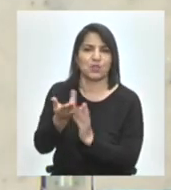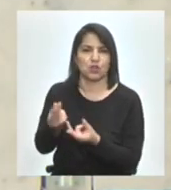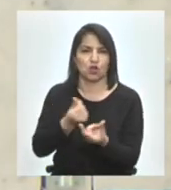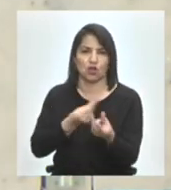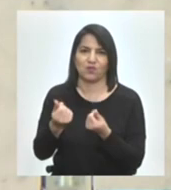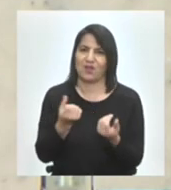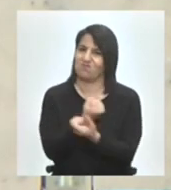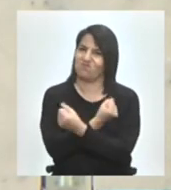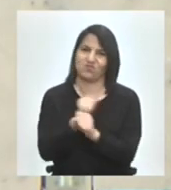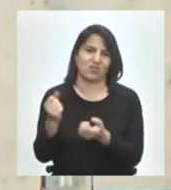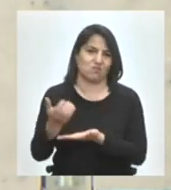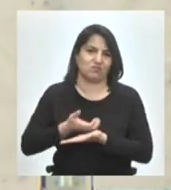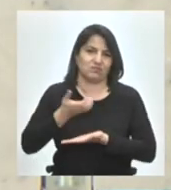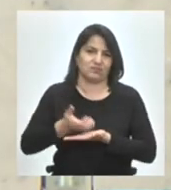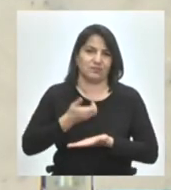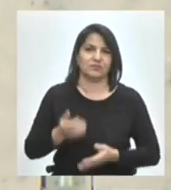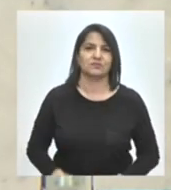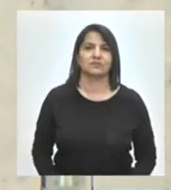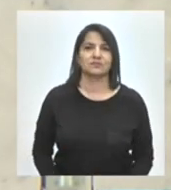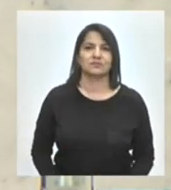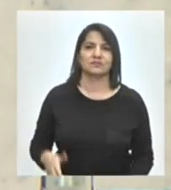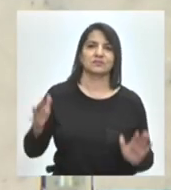que recaudar.